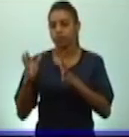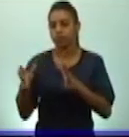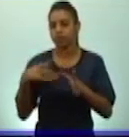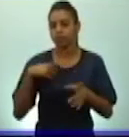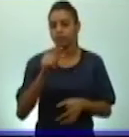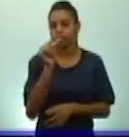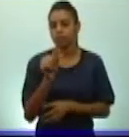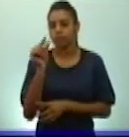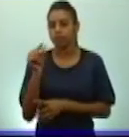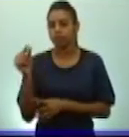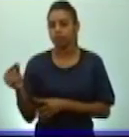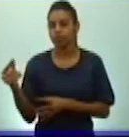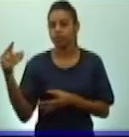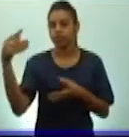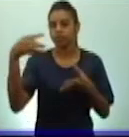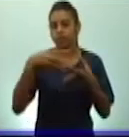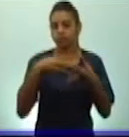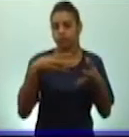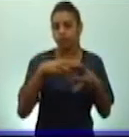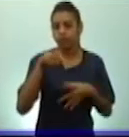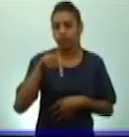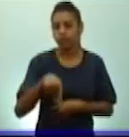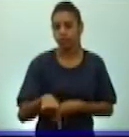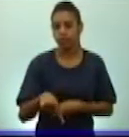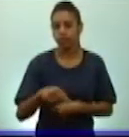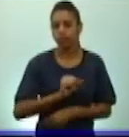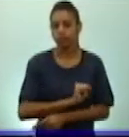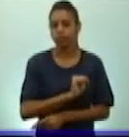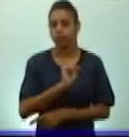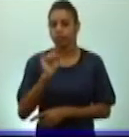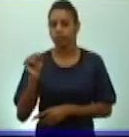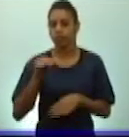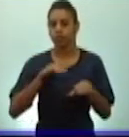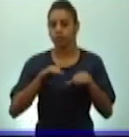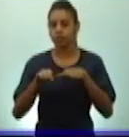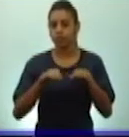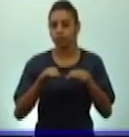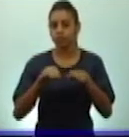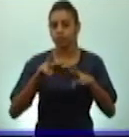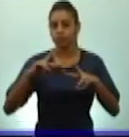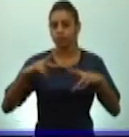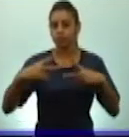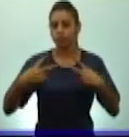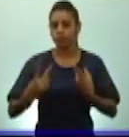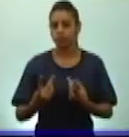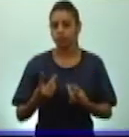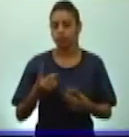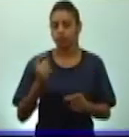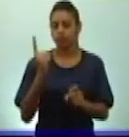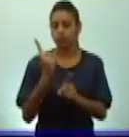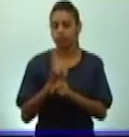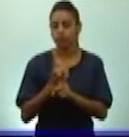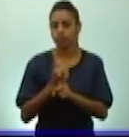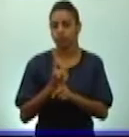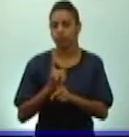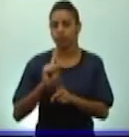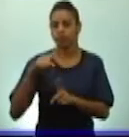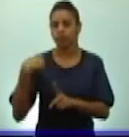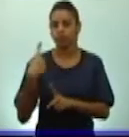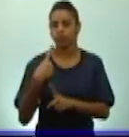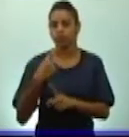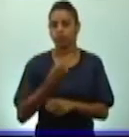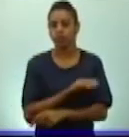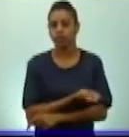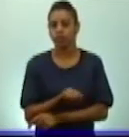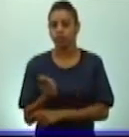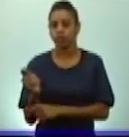momentos complejos estamos cumpliendo, además de la preparación con vista al reinicio del curso escolar, con diferentes tareas